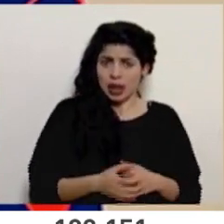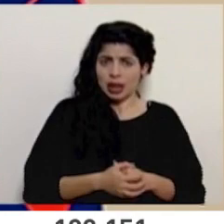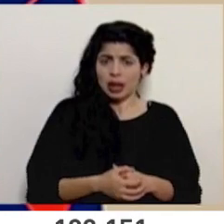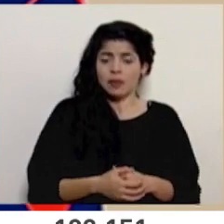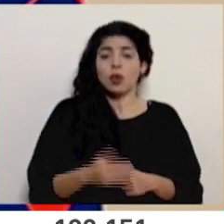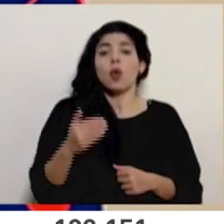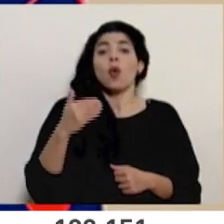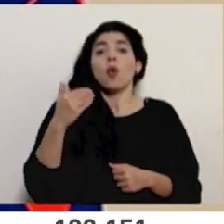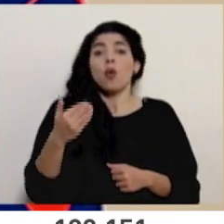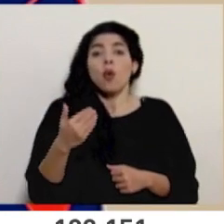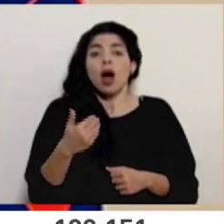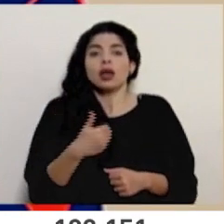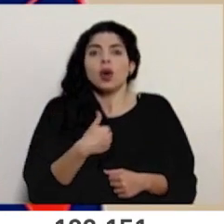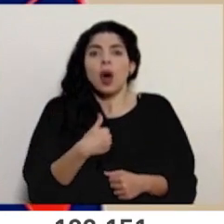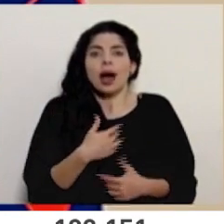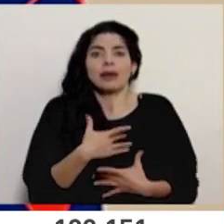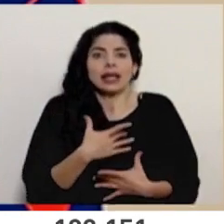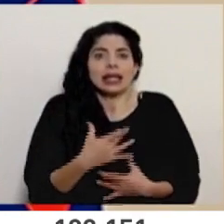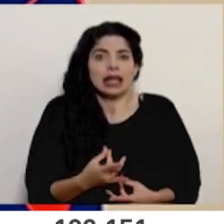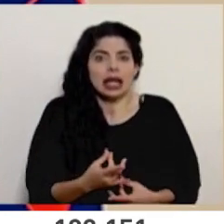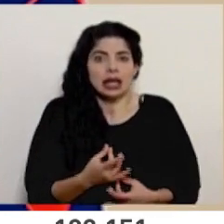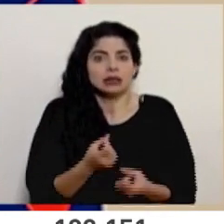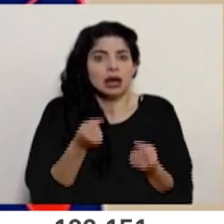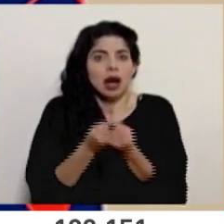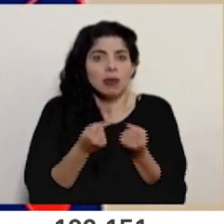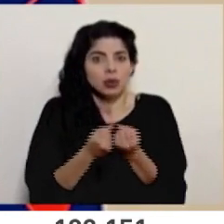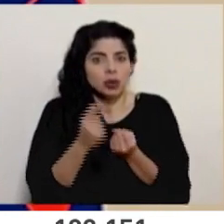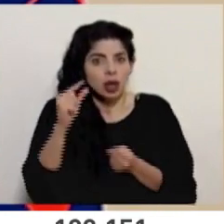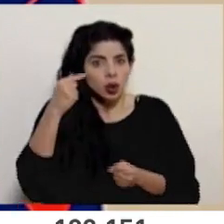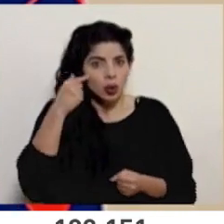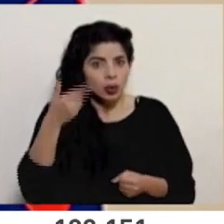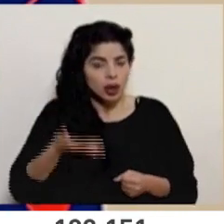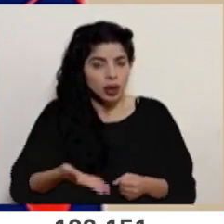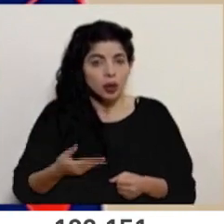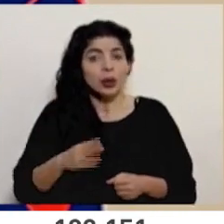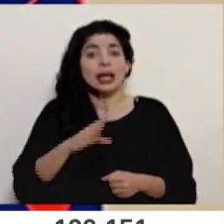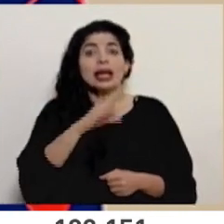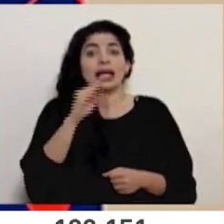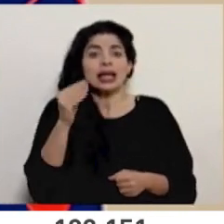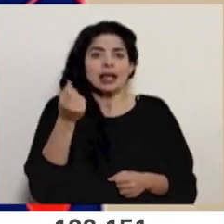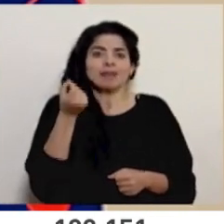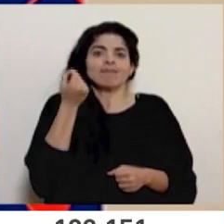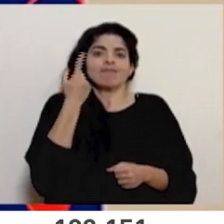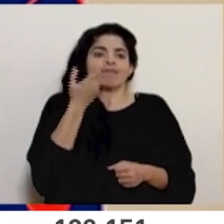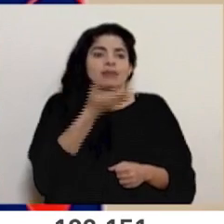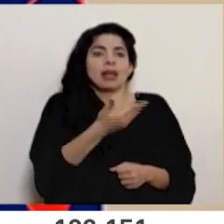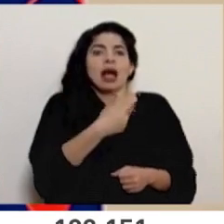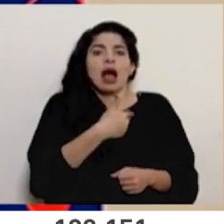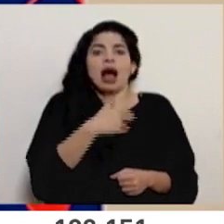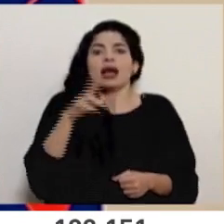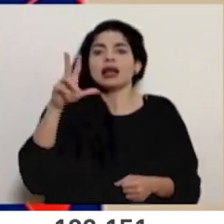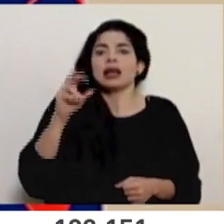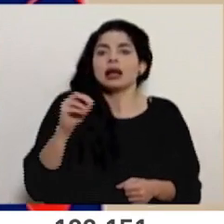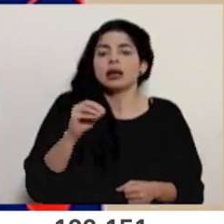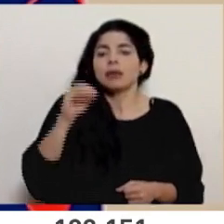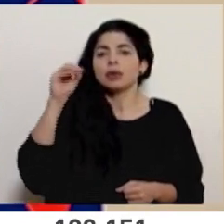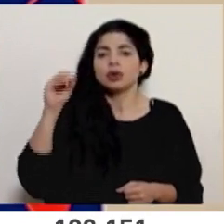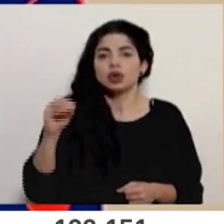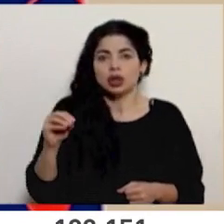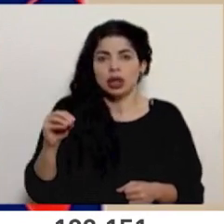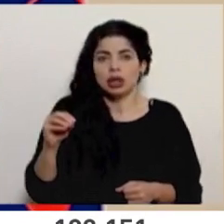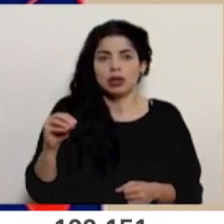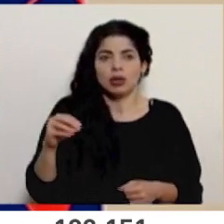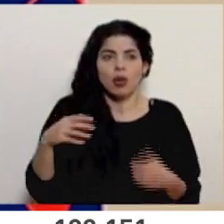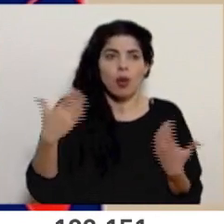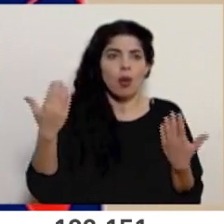cuando hay un interés manifiesto por apoyar a la administración y se entiende que hay un 30% o